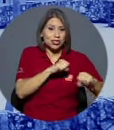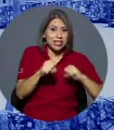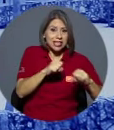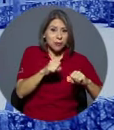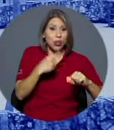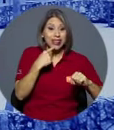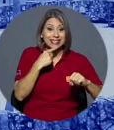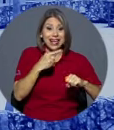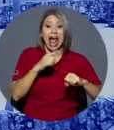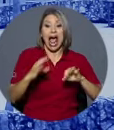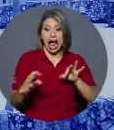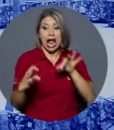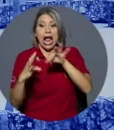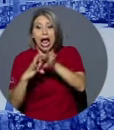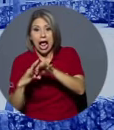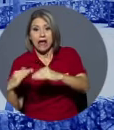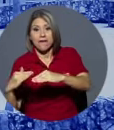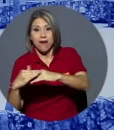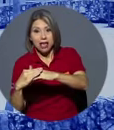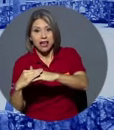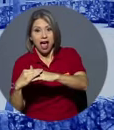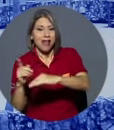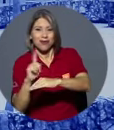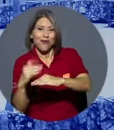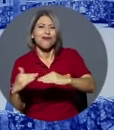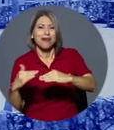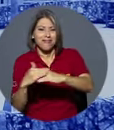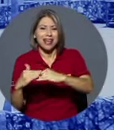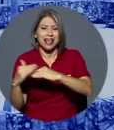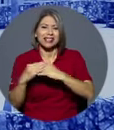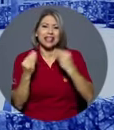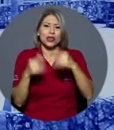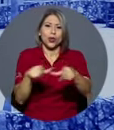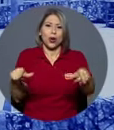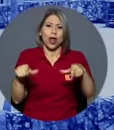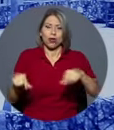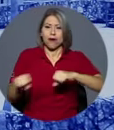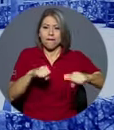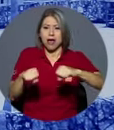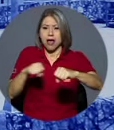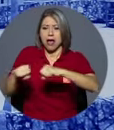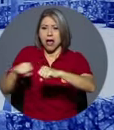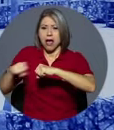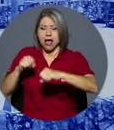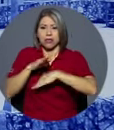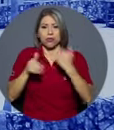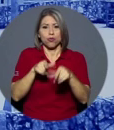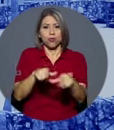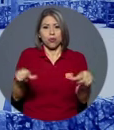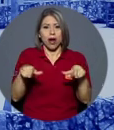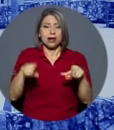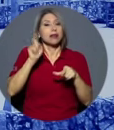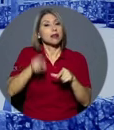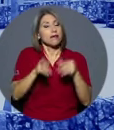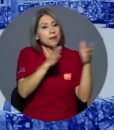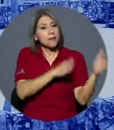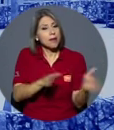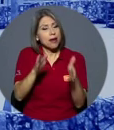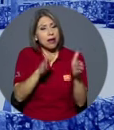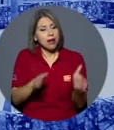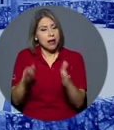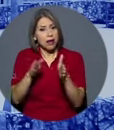particular. Entonces, pero sí sabemos que las fallas hay en todo lado, tenemos sismicidad prácticamente en todo lado. Y entonces la preparación tiene que ser